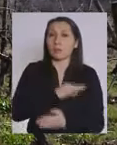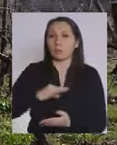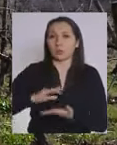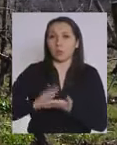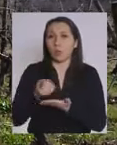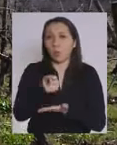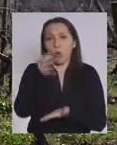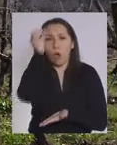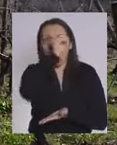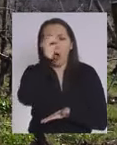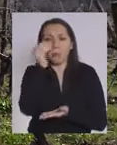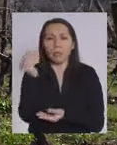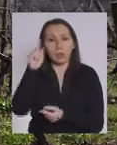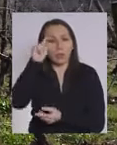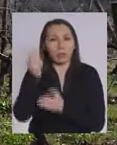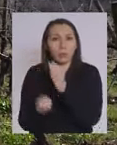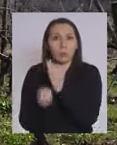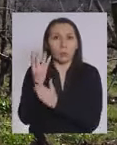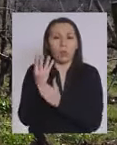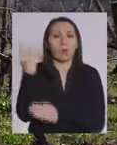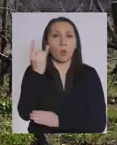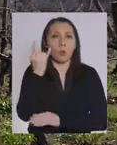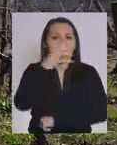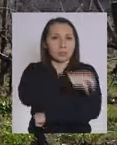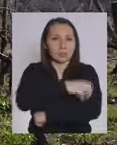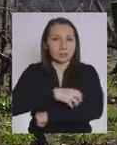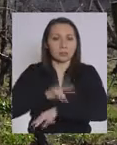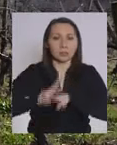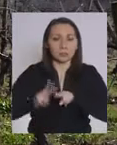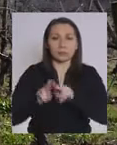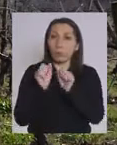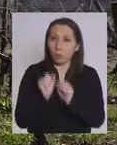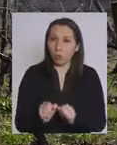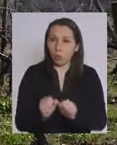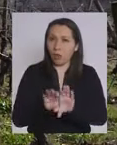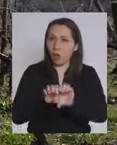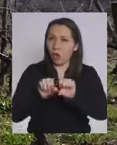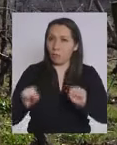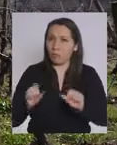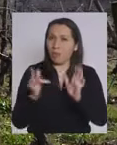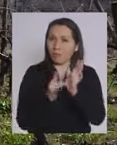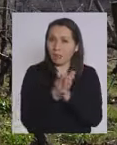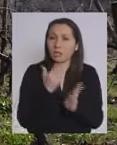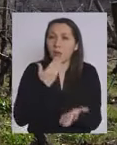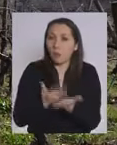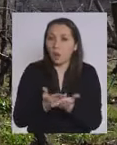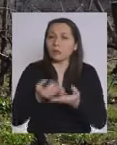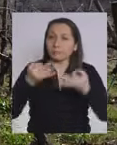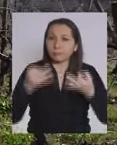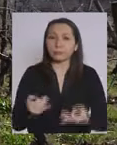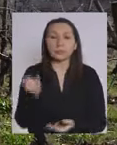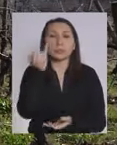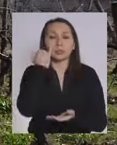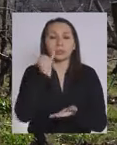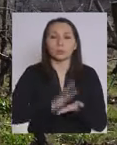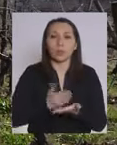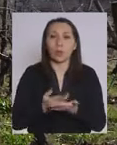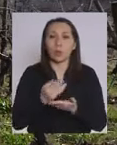ustedes este avance generado por universidades de regiones y puede comprometer una fecha concreta para que el instituto de salud pública